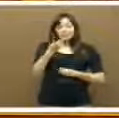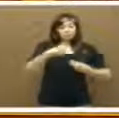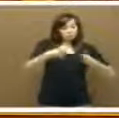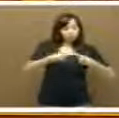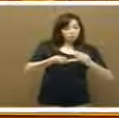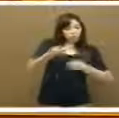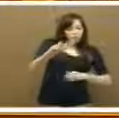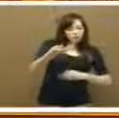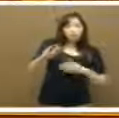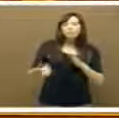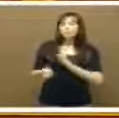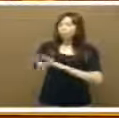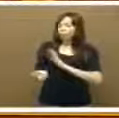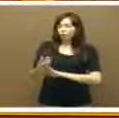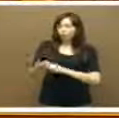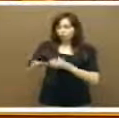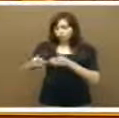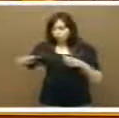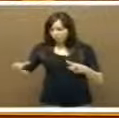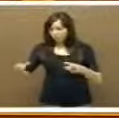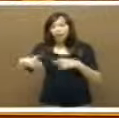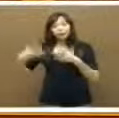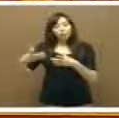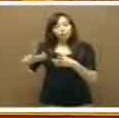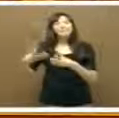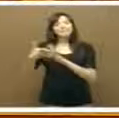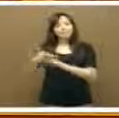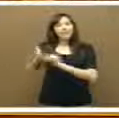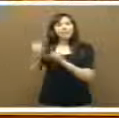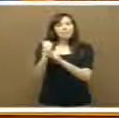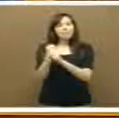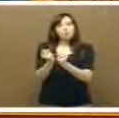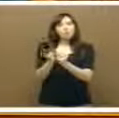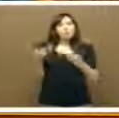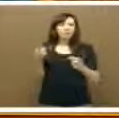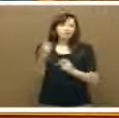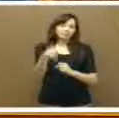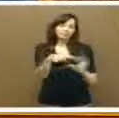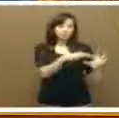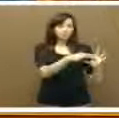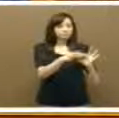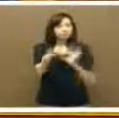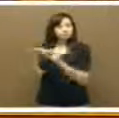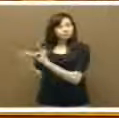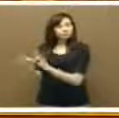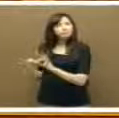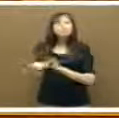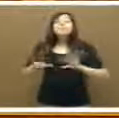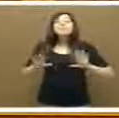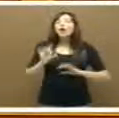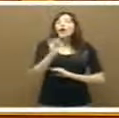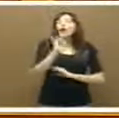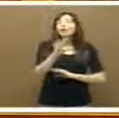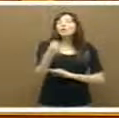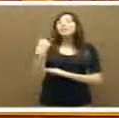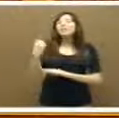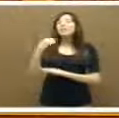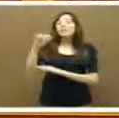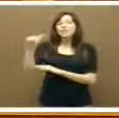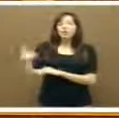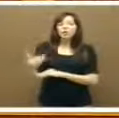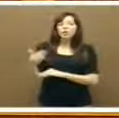producción. Y si sube la producción, entonces se puede generar más empleo. Pero es que existe otros 14 millones de euros